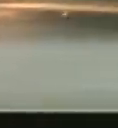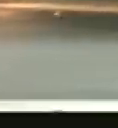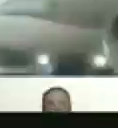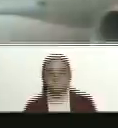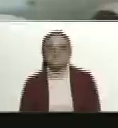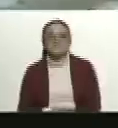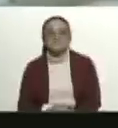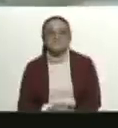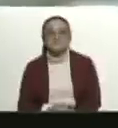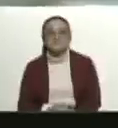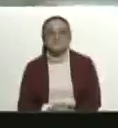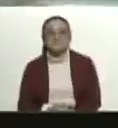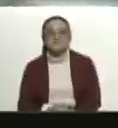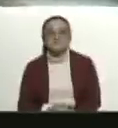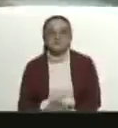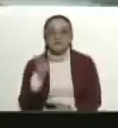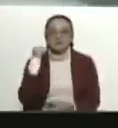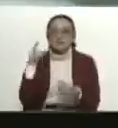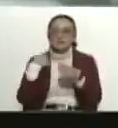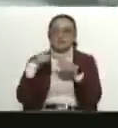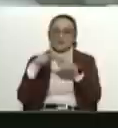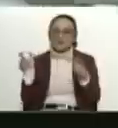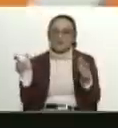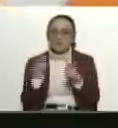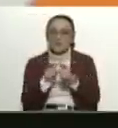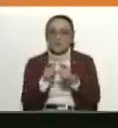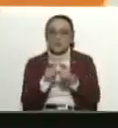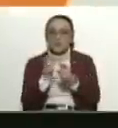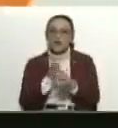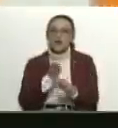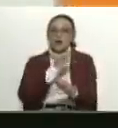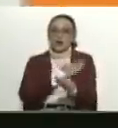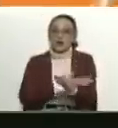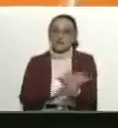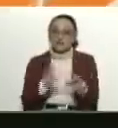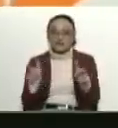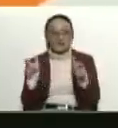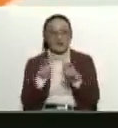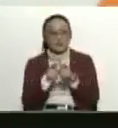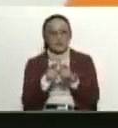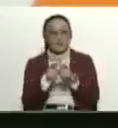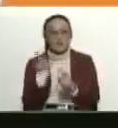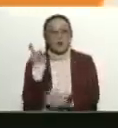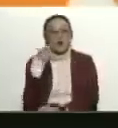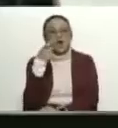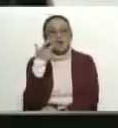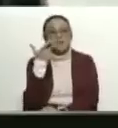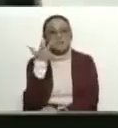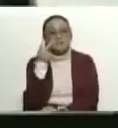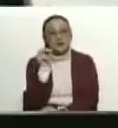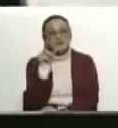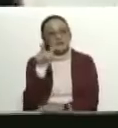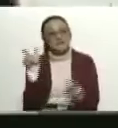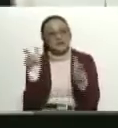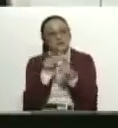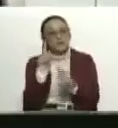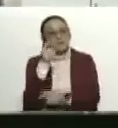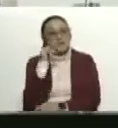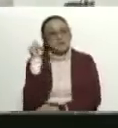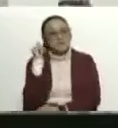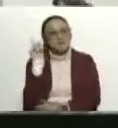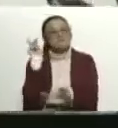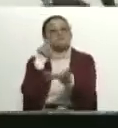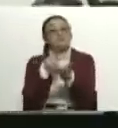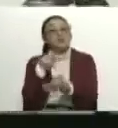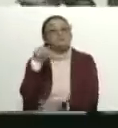Latina y el Caribe. Sostendrá diversas reuniones, se hace previo a la reunión del G20. Este cónclave por primera vez tiene la